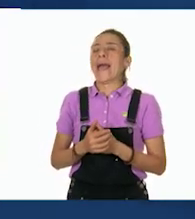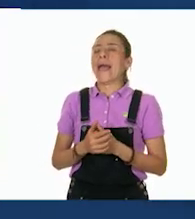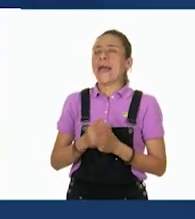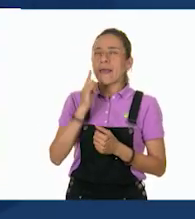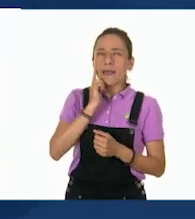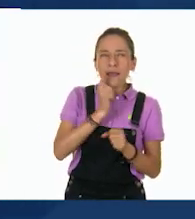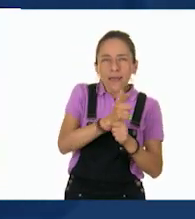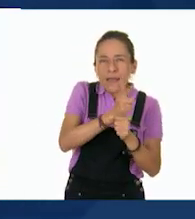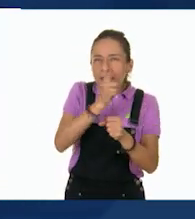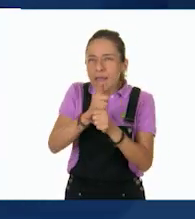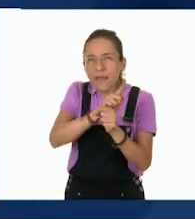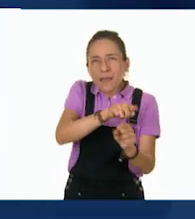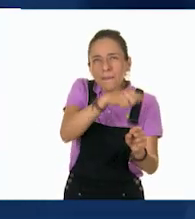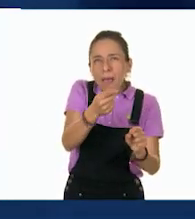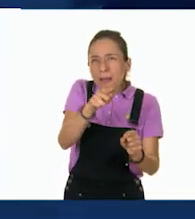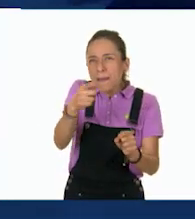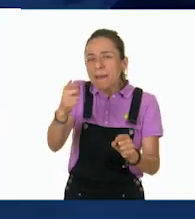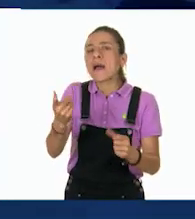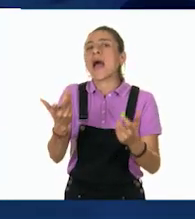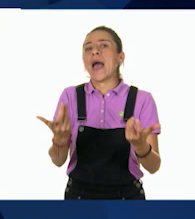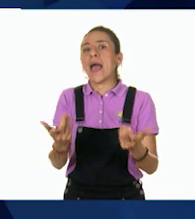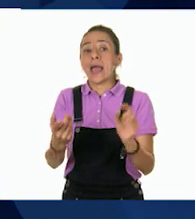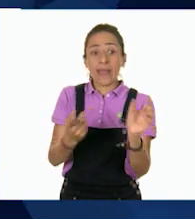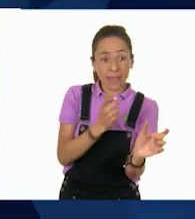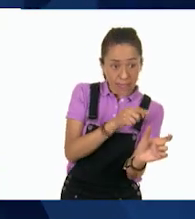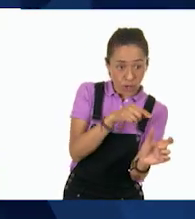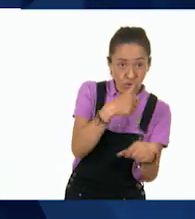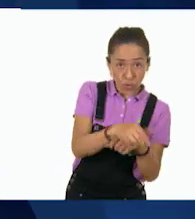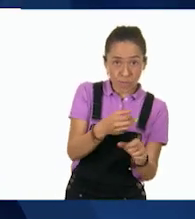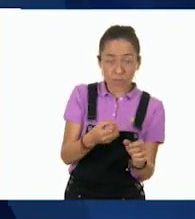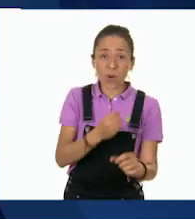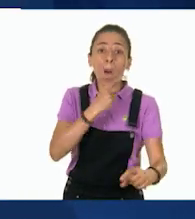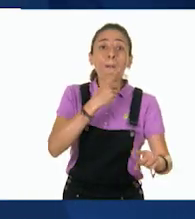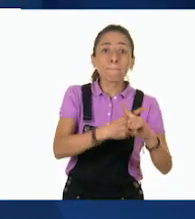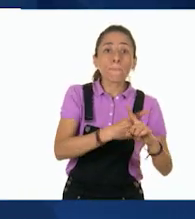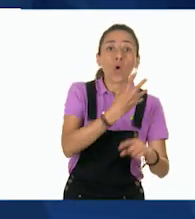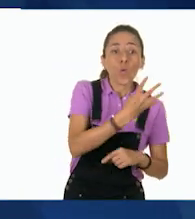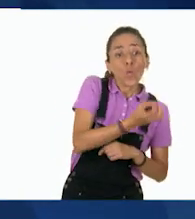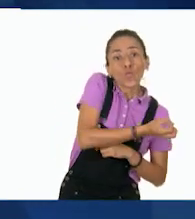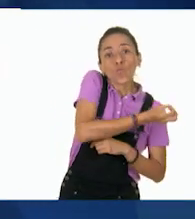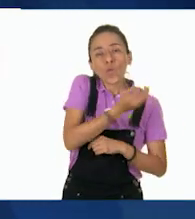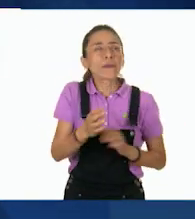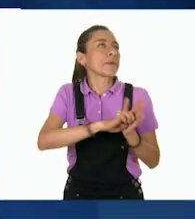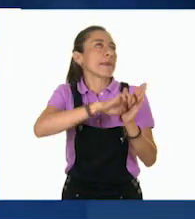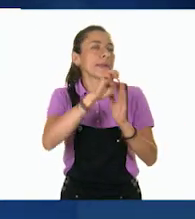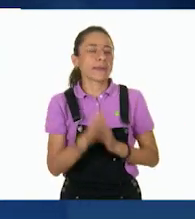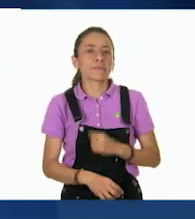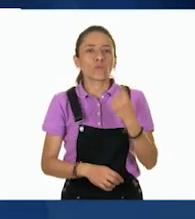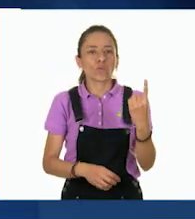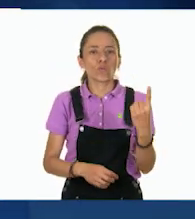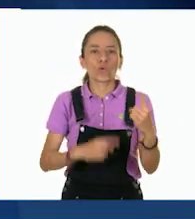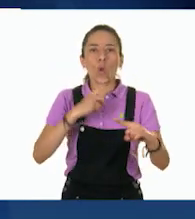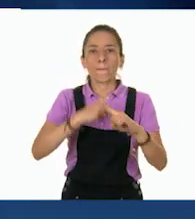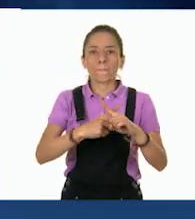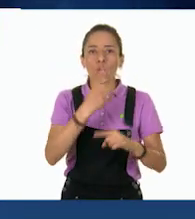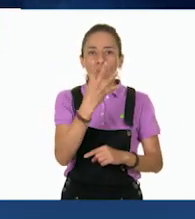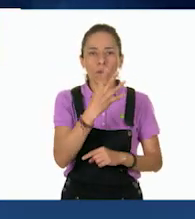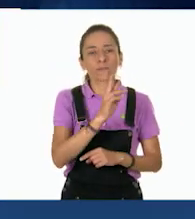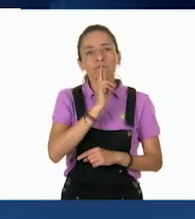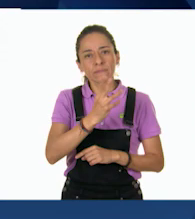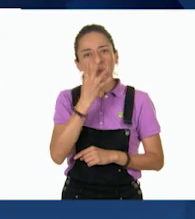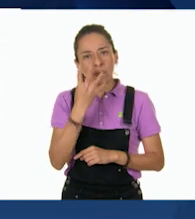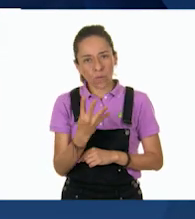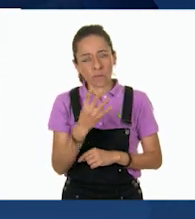es que se multiplica al anterior por 4. Por ejemplo, 1 por 4 es 4. 4 por